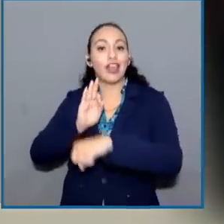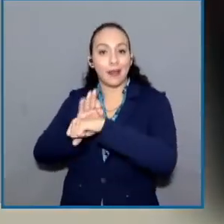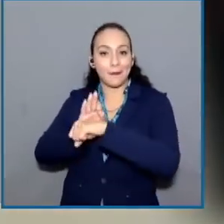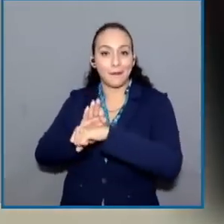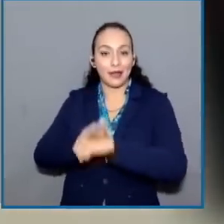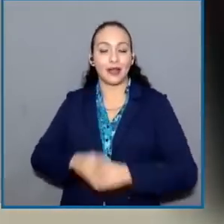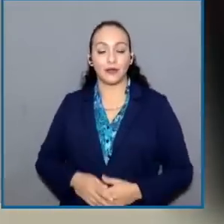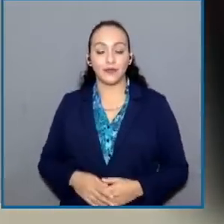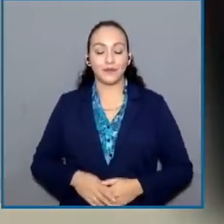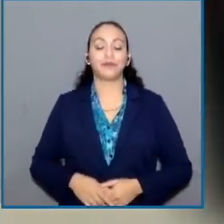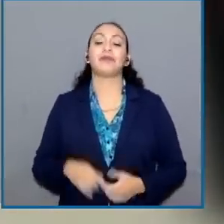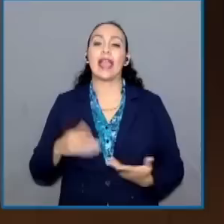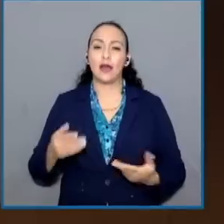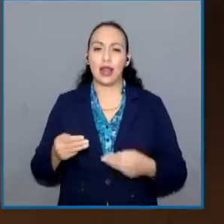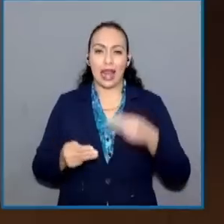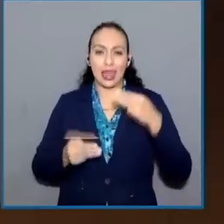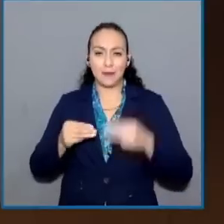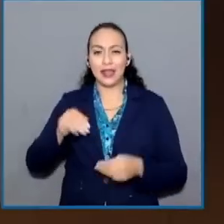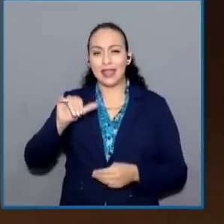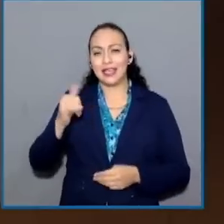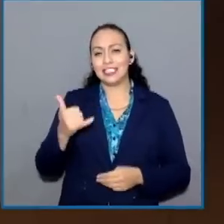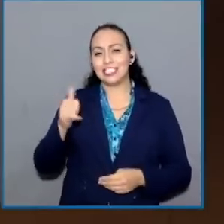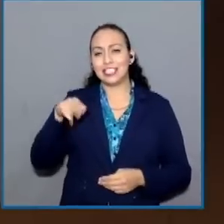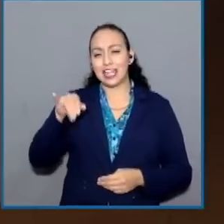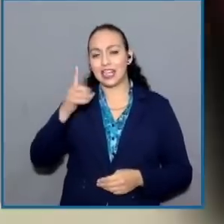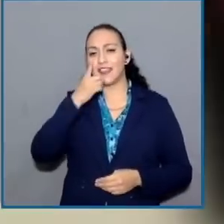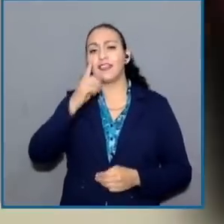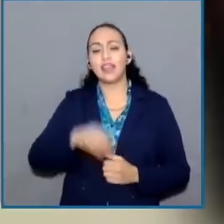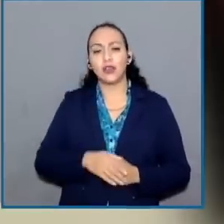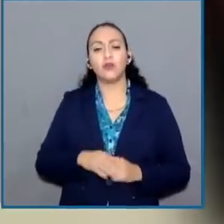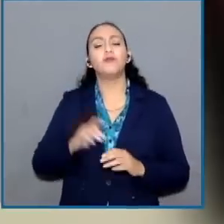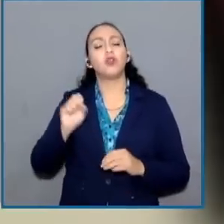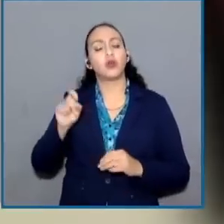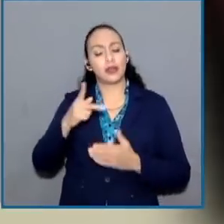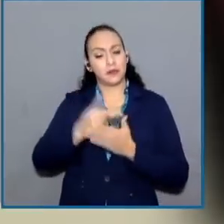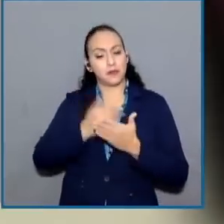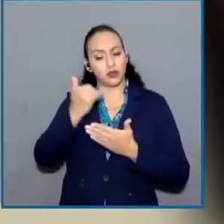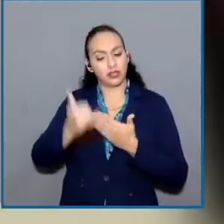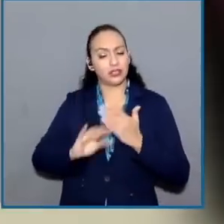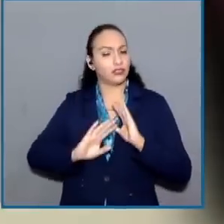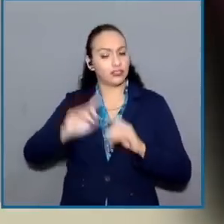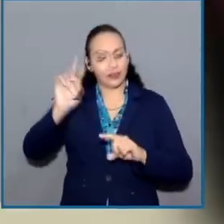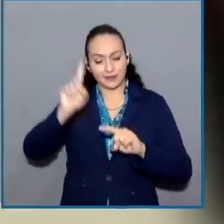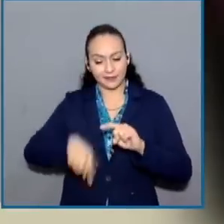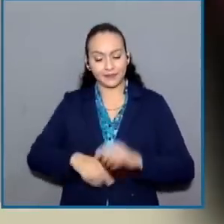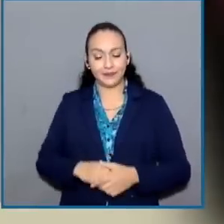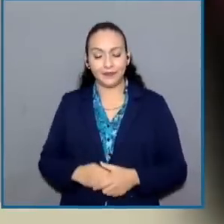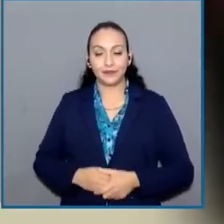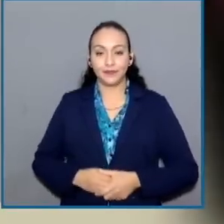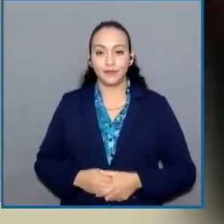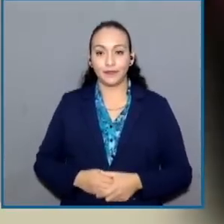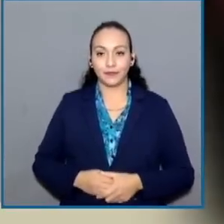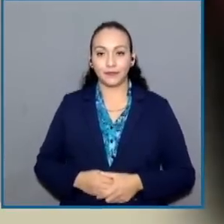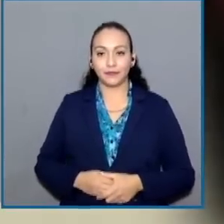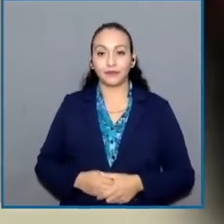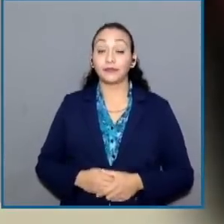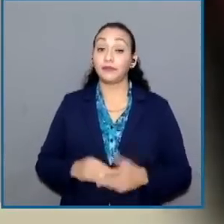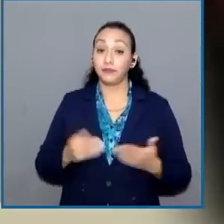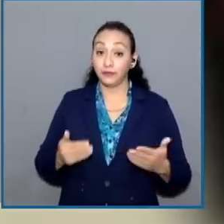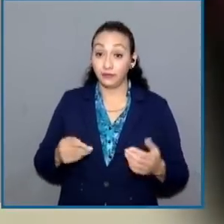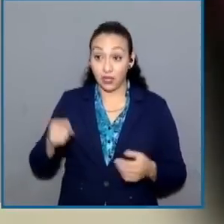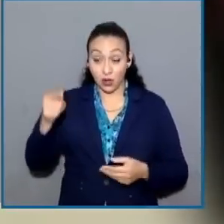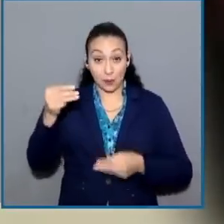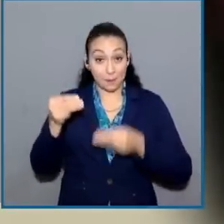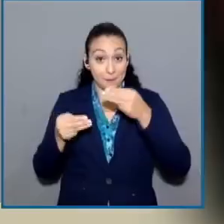magistrada Yanino Talora decidió retirar su proyecto. Escuchando lo que señala el magistrado